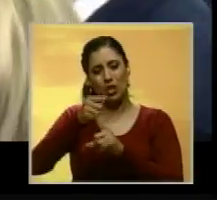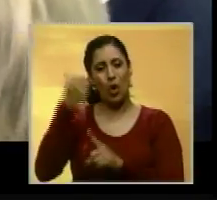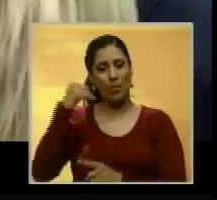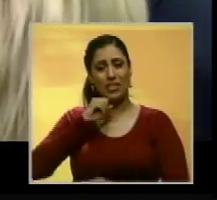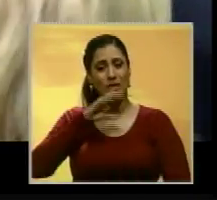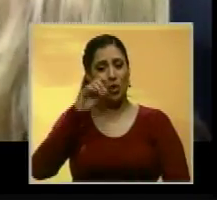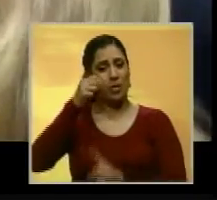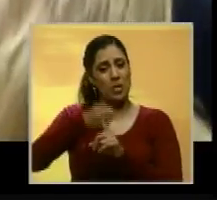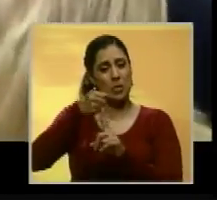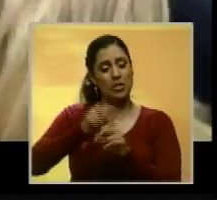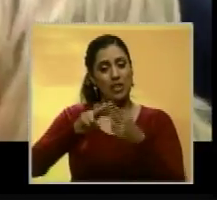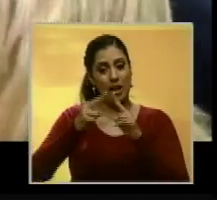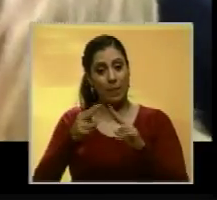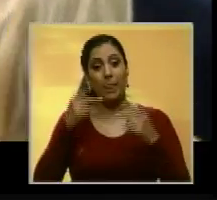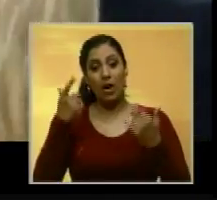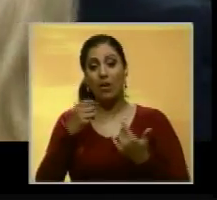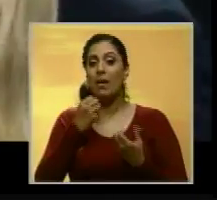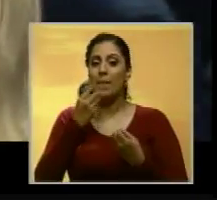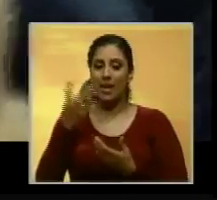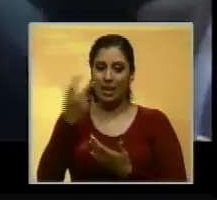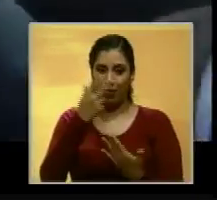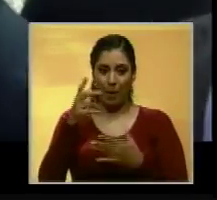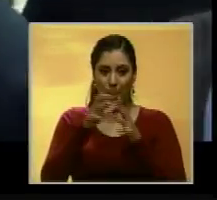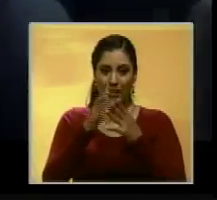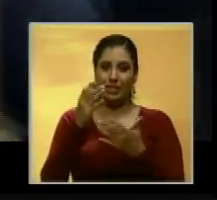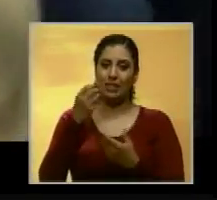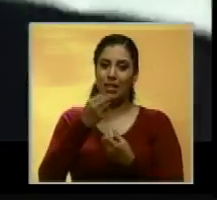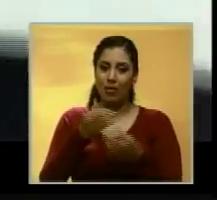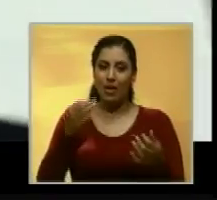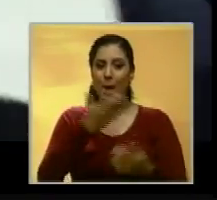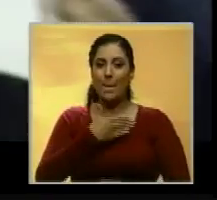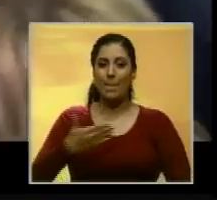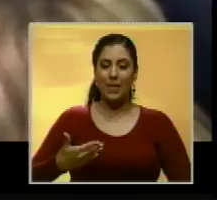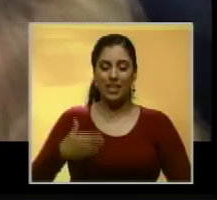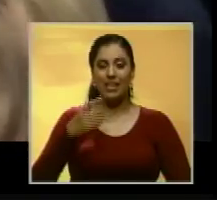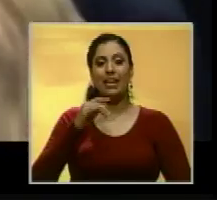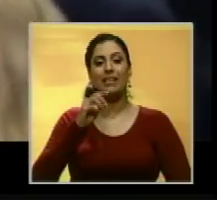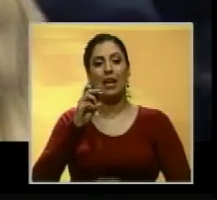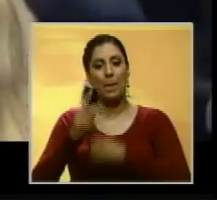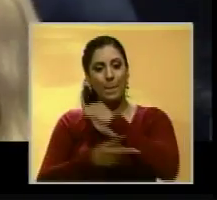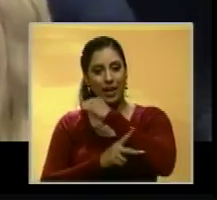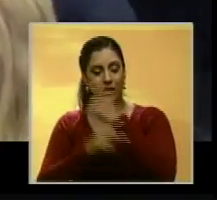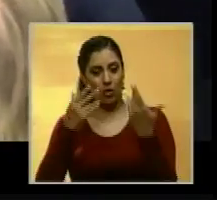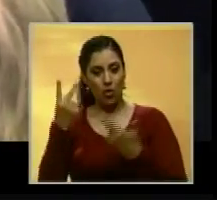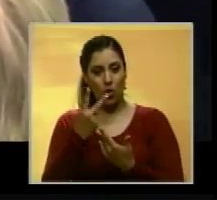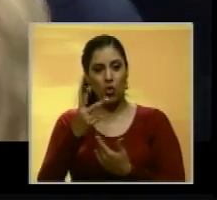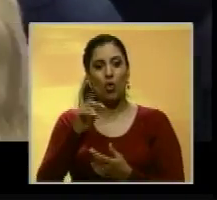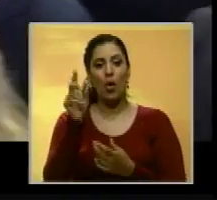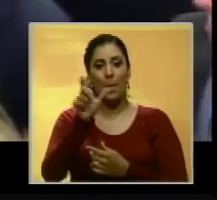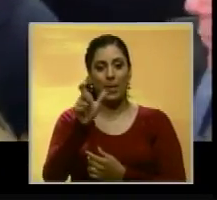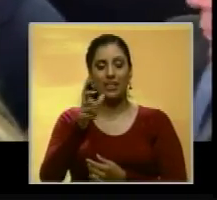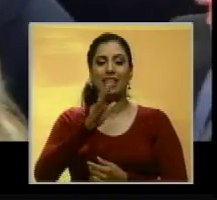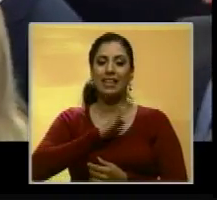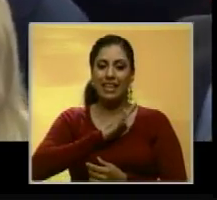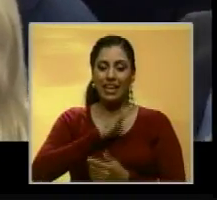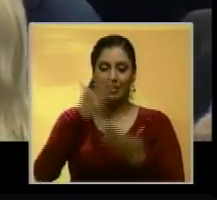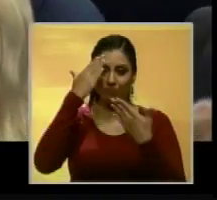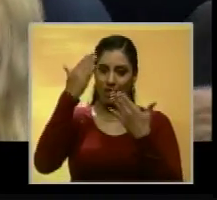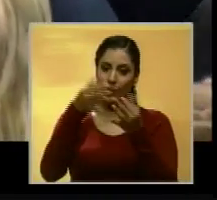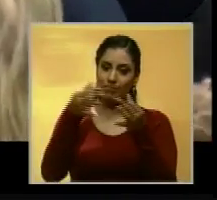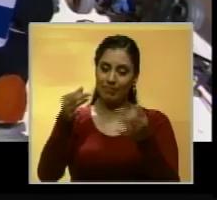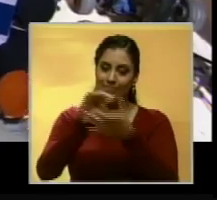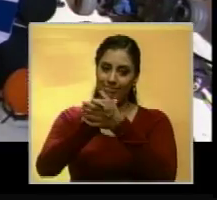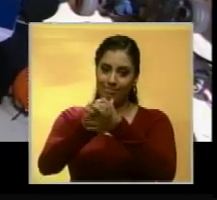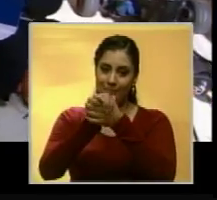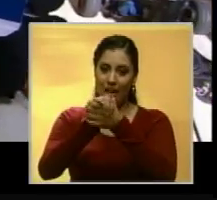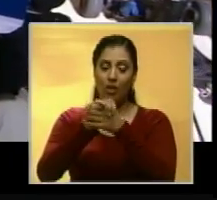el homenaje se evidenció un gesto entre Netanyahu y el presidente palestino Mohammad Abbas, quienes se saludaron y